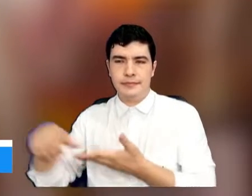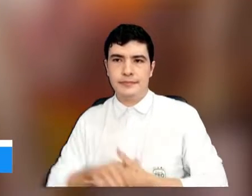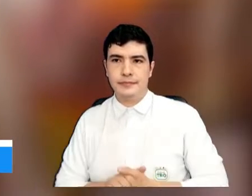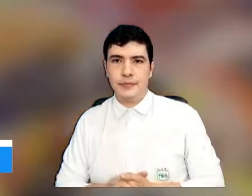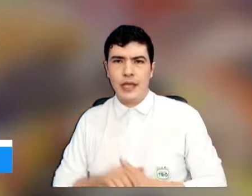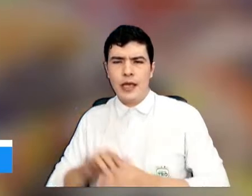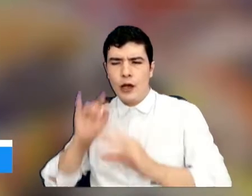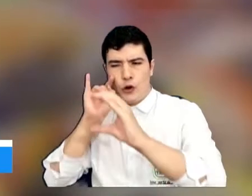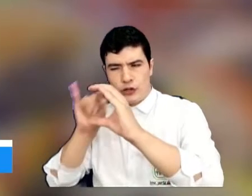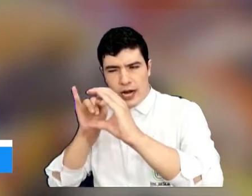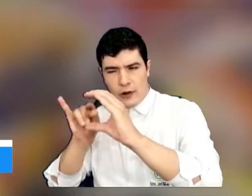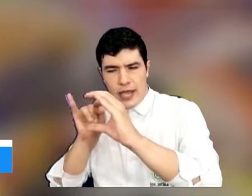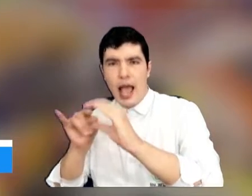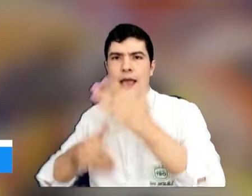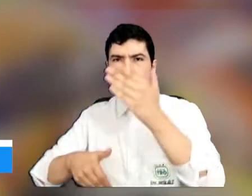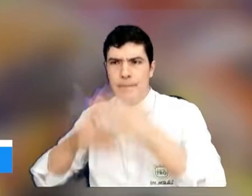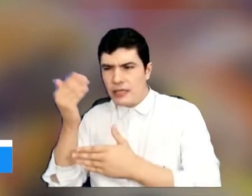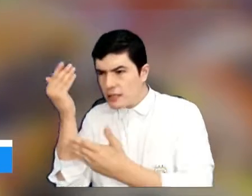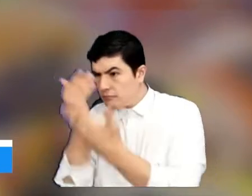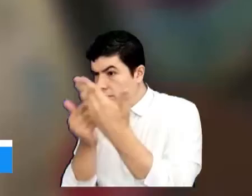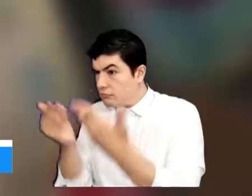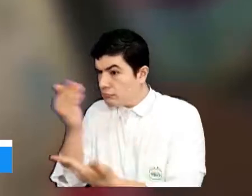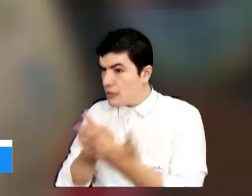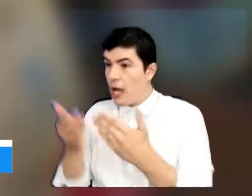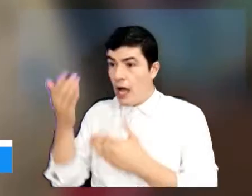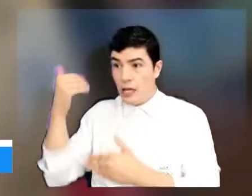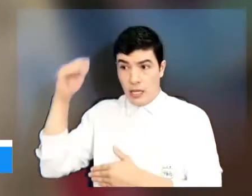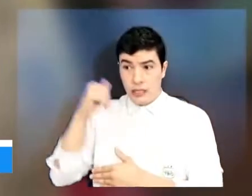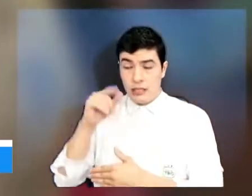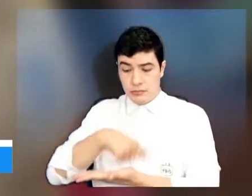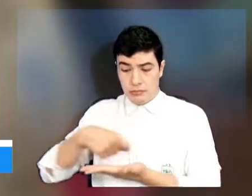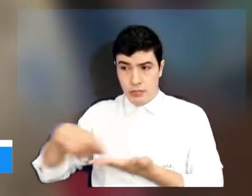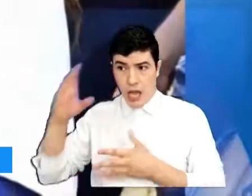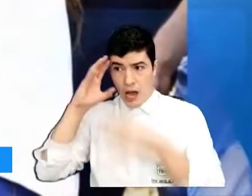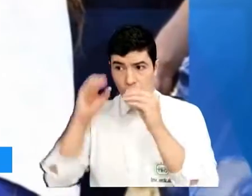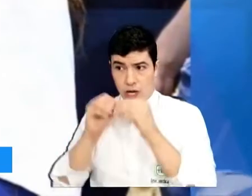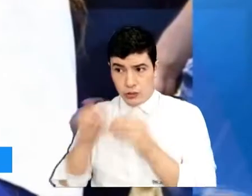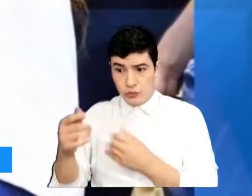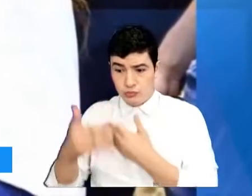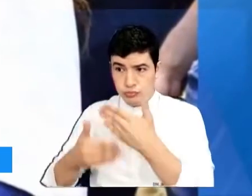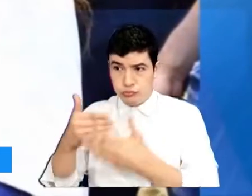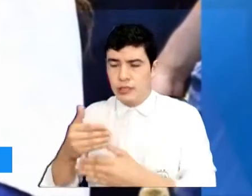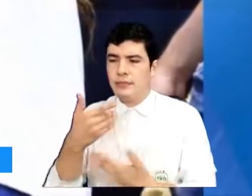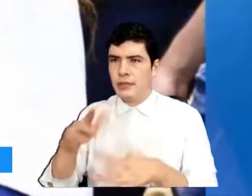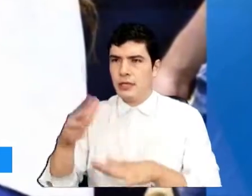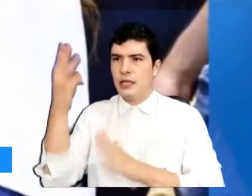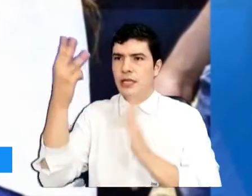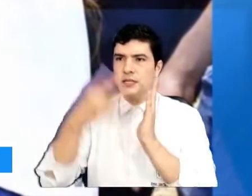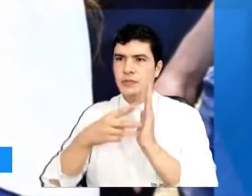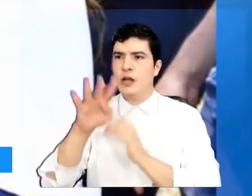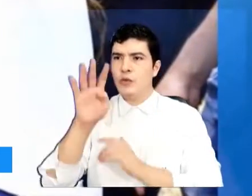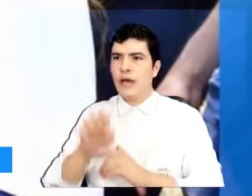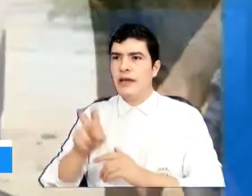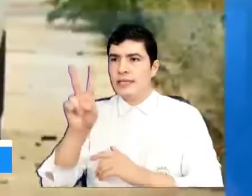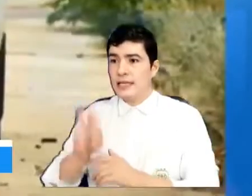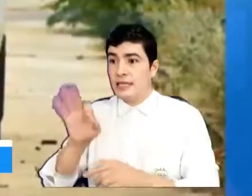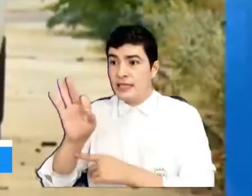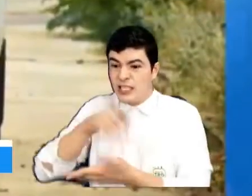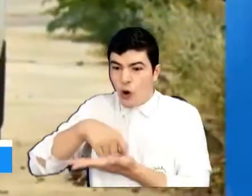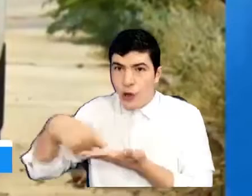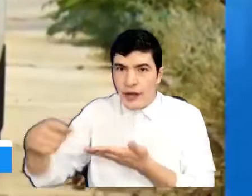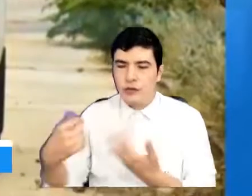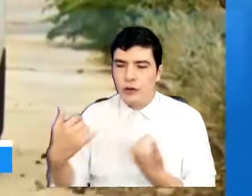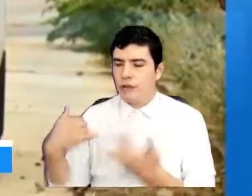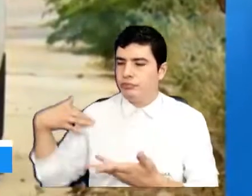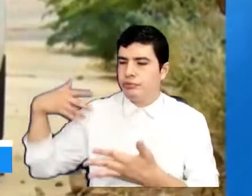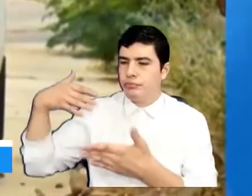firmar hasta el momento por valor de 426 mil millones de pesos en diferentes departamentos, de los cuales, según el órgano de vigilancia, algunos recursos